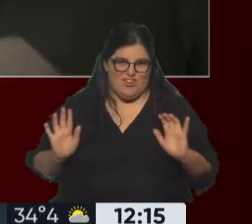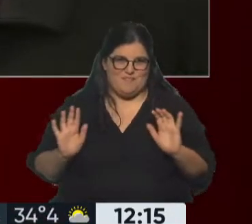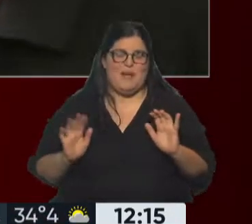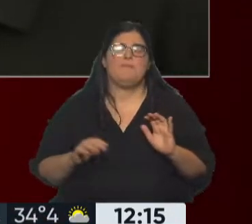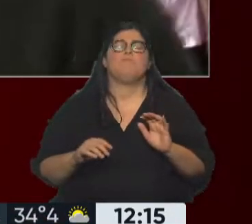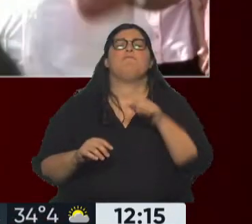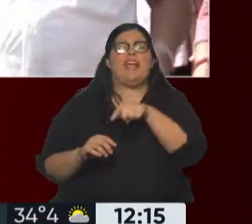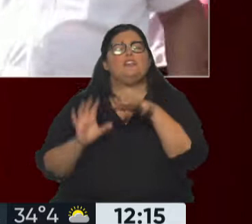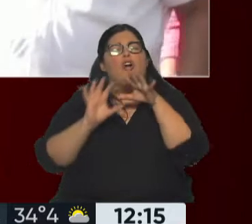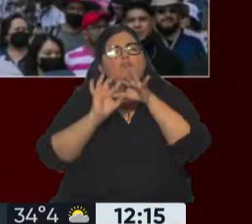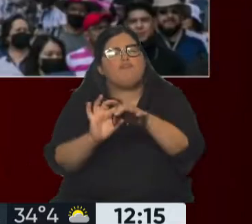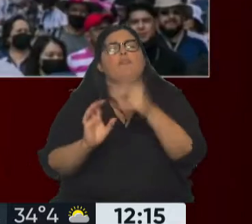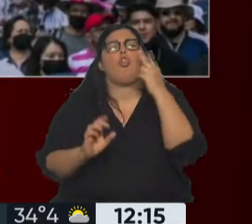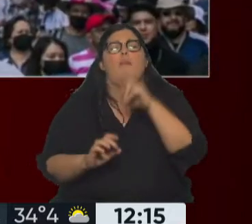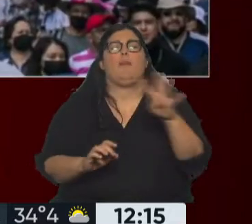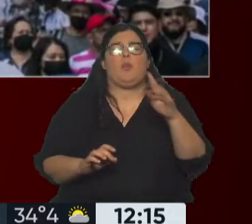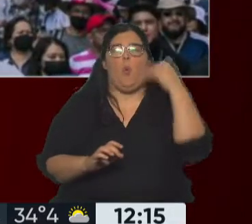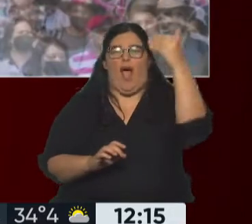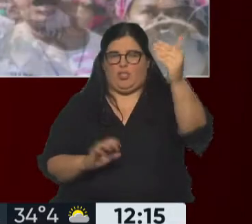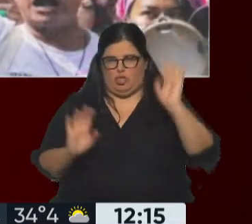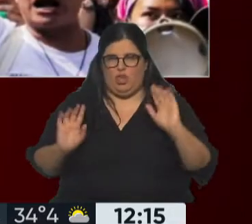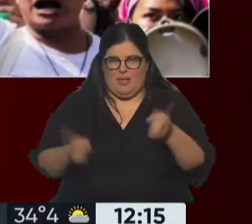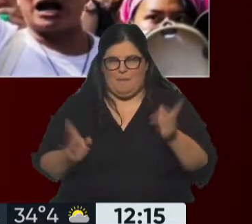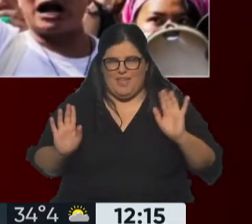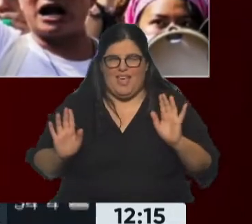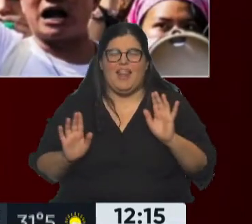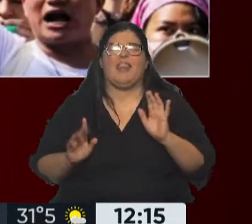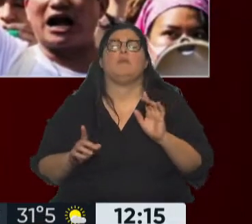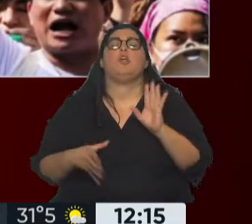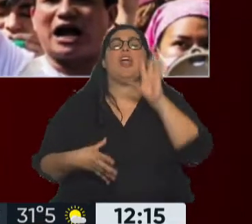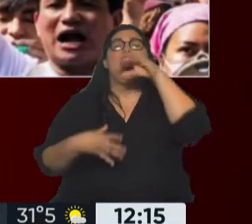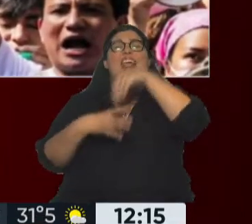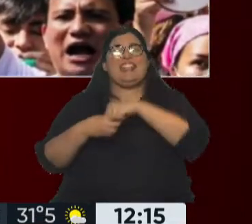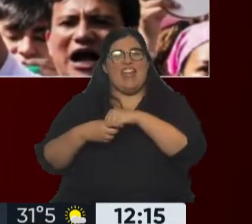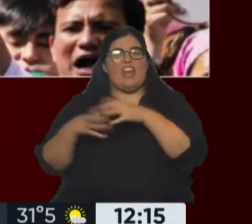con el 2024 porque dentro de la interna de Morena también se cuenta a